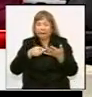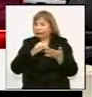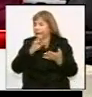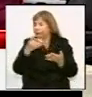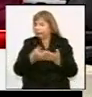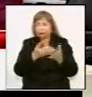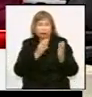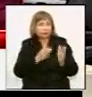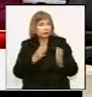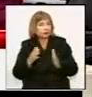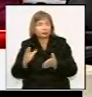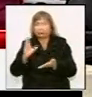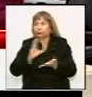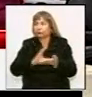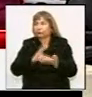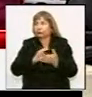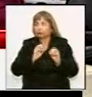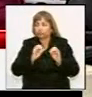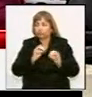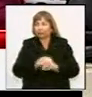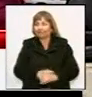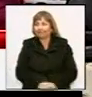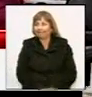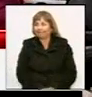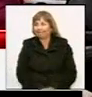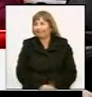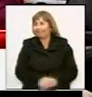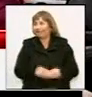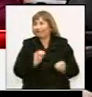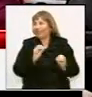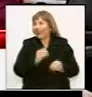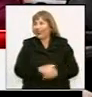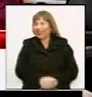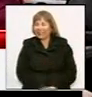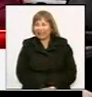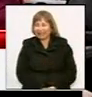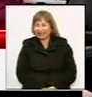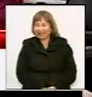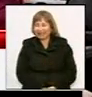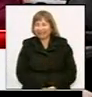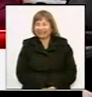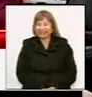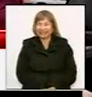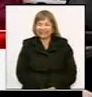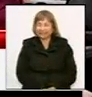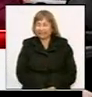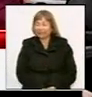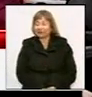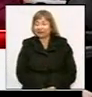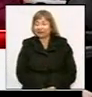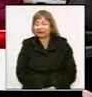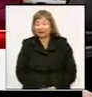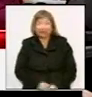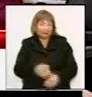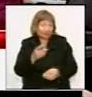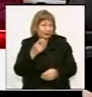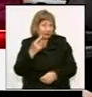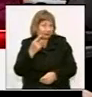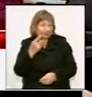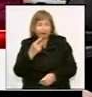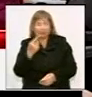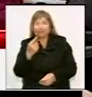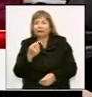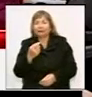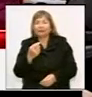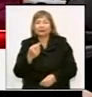procesos de contrataciones en el sector. Declara en reorganización la Dirección General de Patrimonio Arqueológico. Solicita al